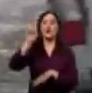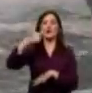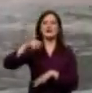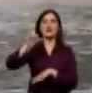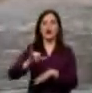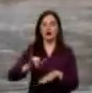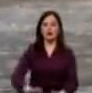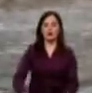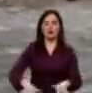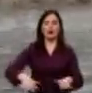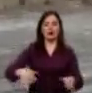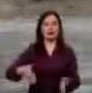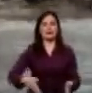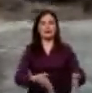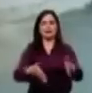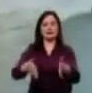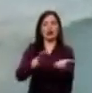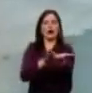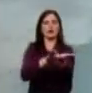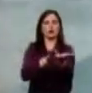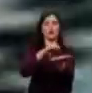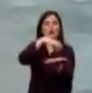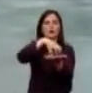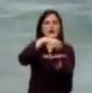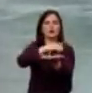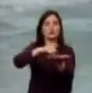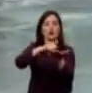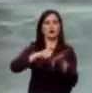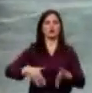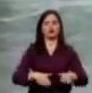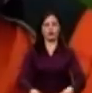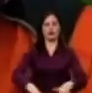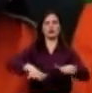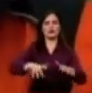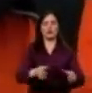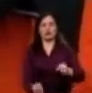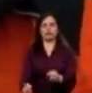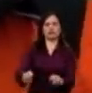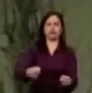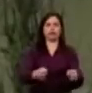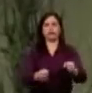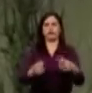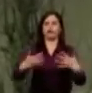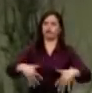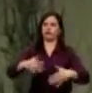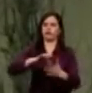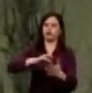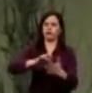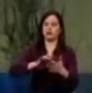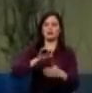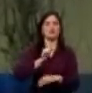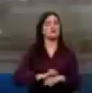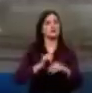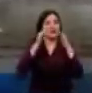caudales llegaron hasta la vía que conduce a los cantones orientales de la provincia de La Suay. Este rato estamos con alerta en los 3 ríos de Cuenca. Algunas casas